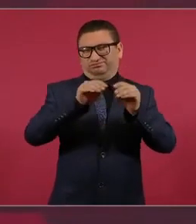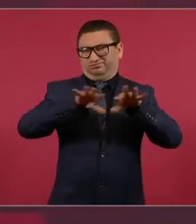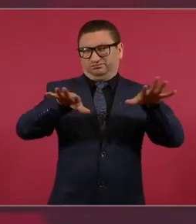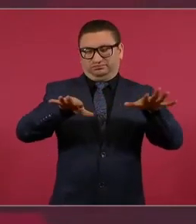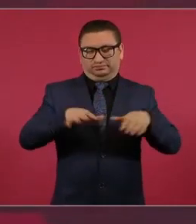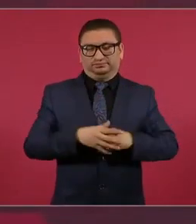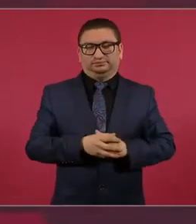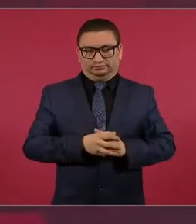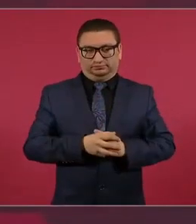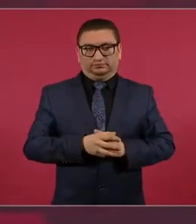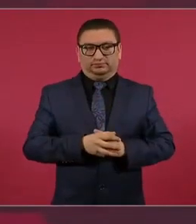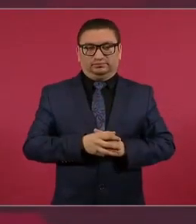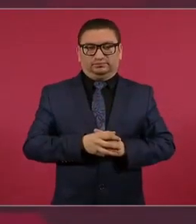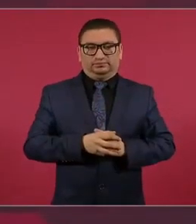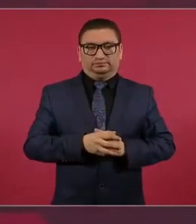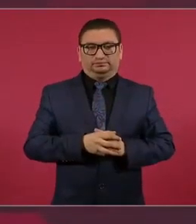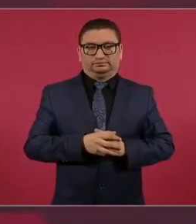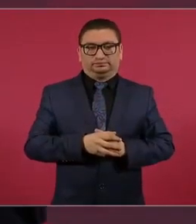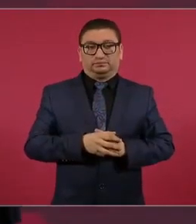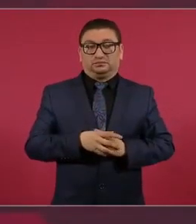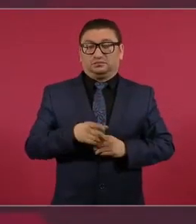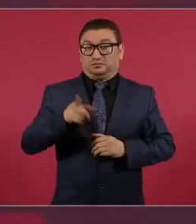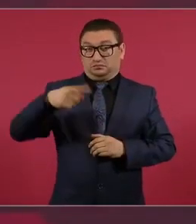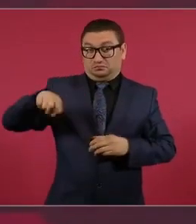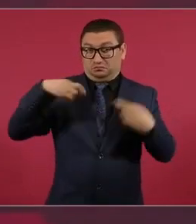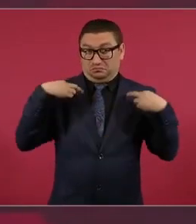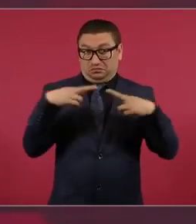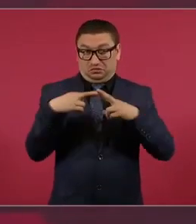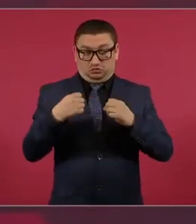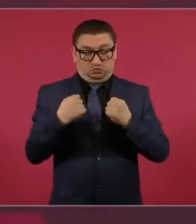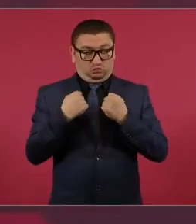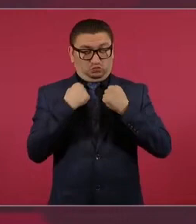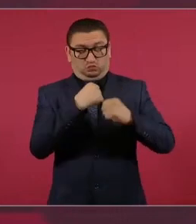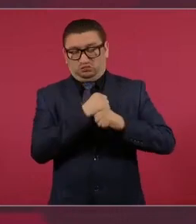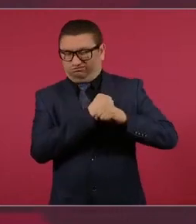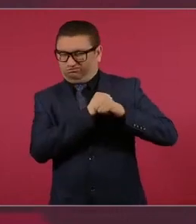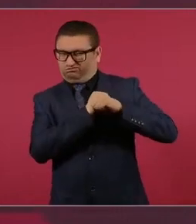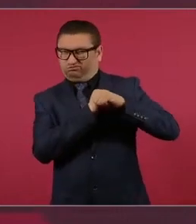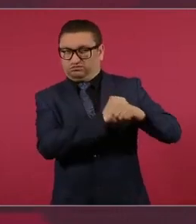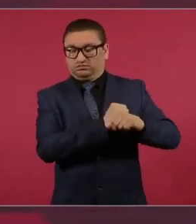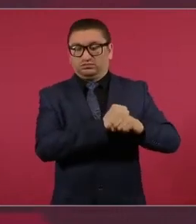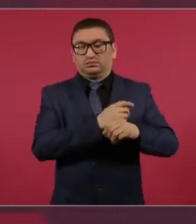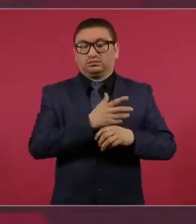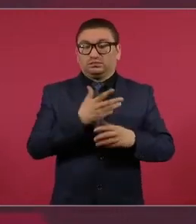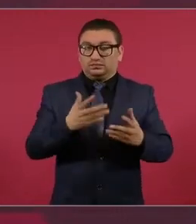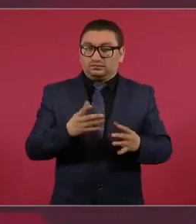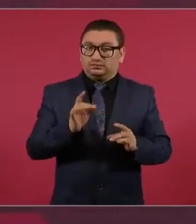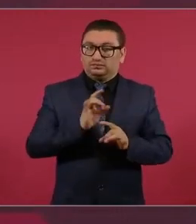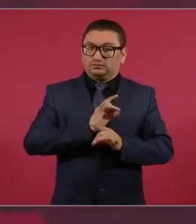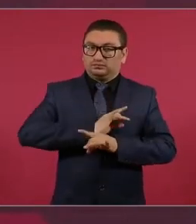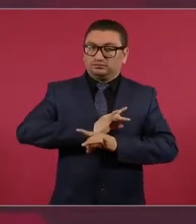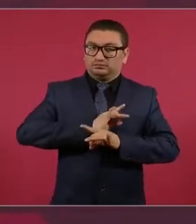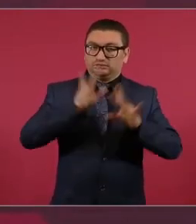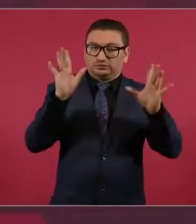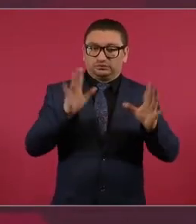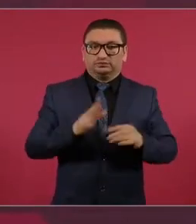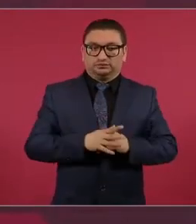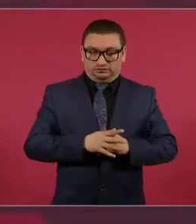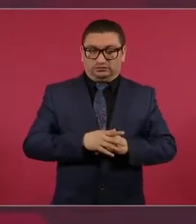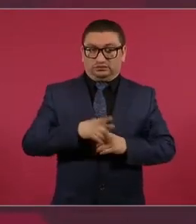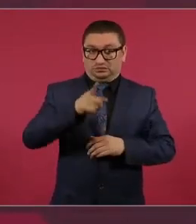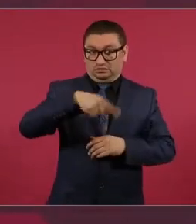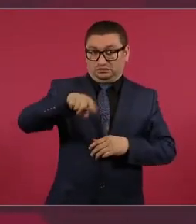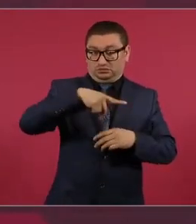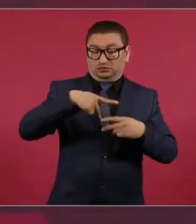eso Entonces como seguían firmes se atrevieron estos